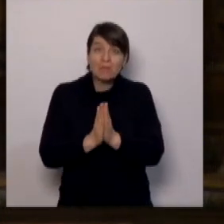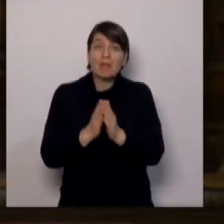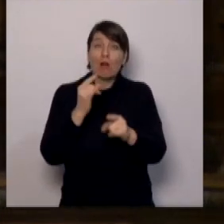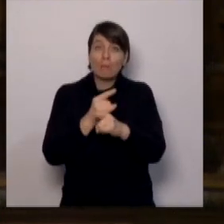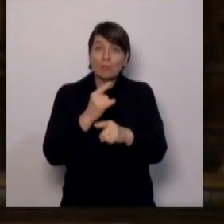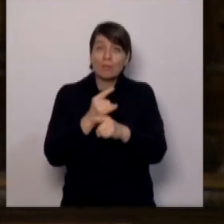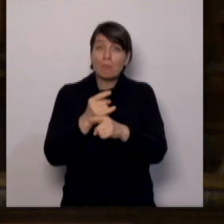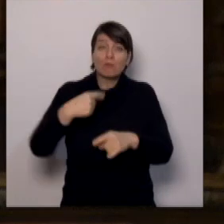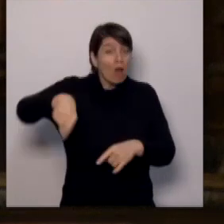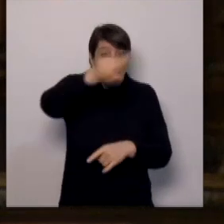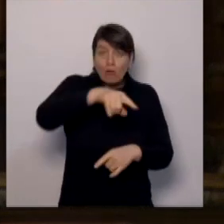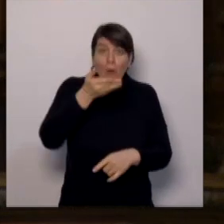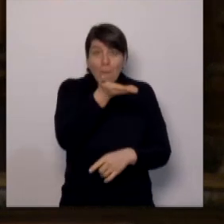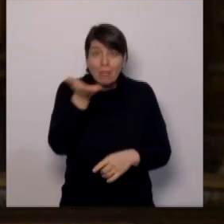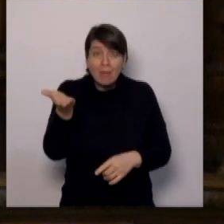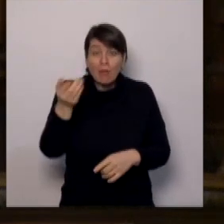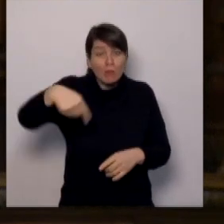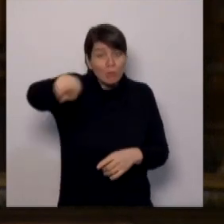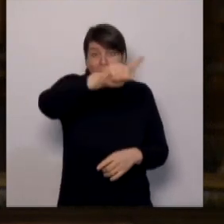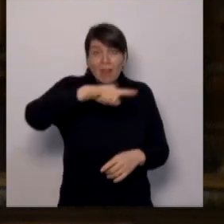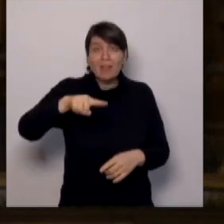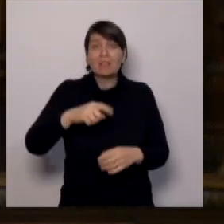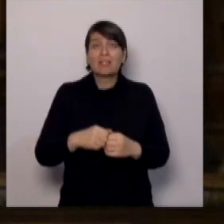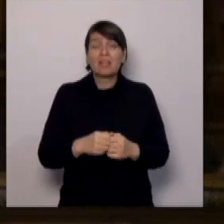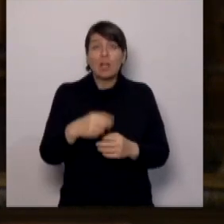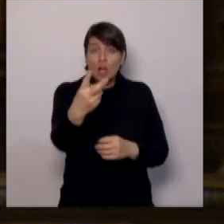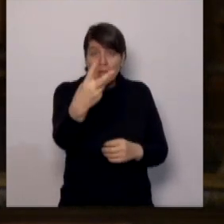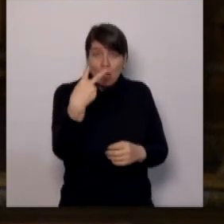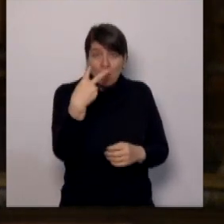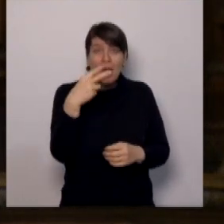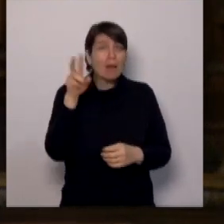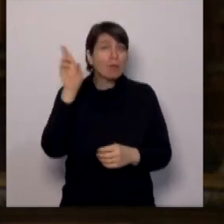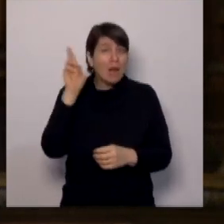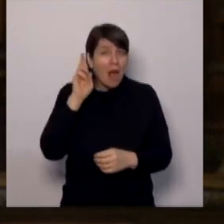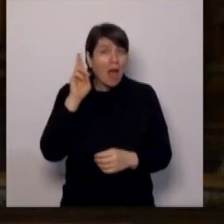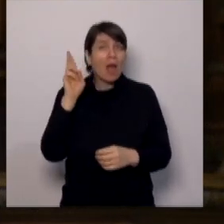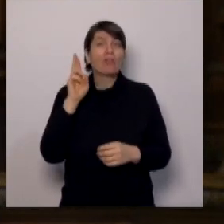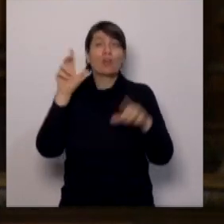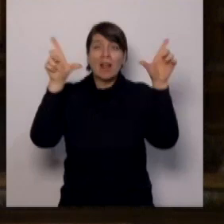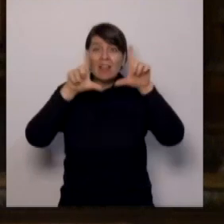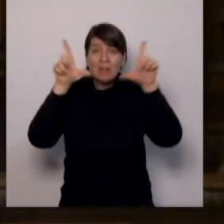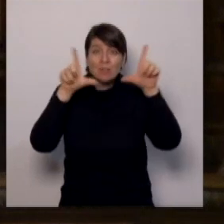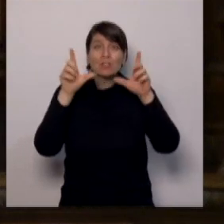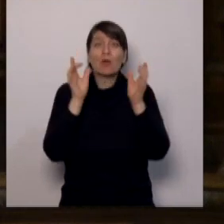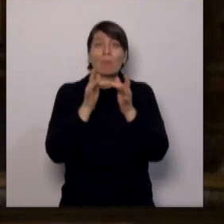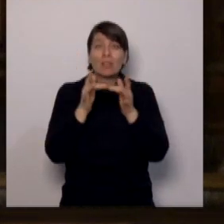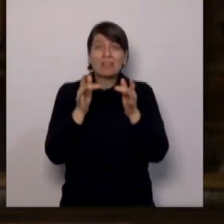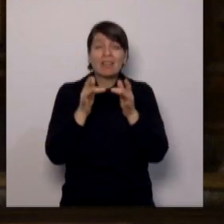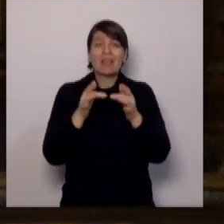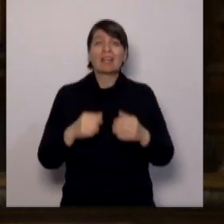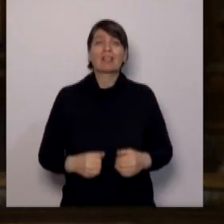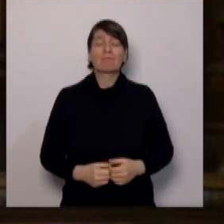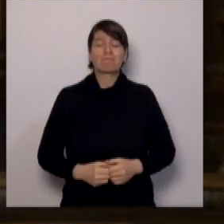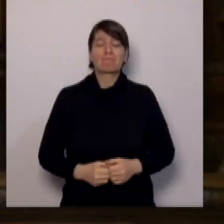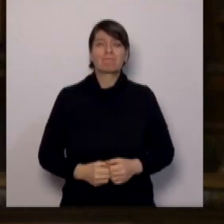celebramos la misa, como siempre, por las intenciones de todos aquellos que nos están siguiendo por medio de la radio,